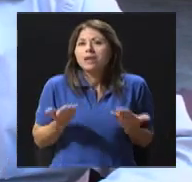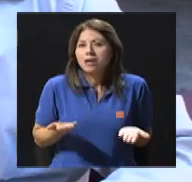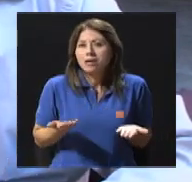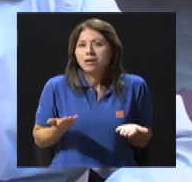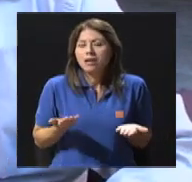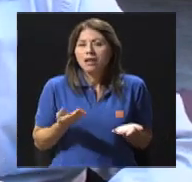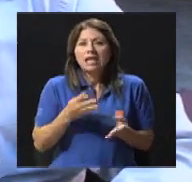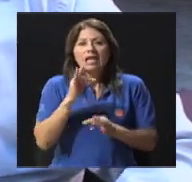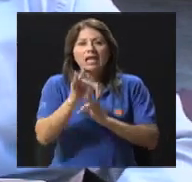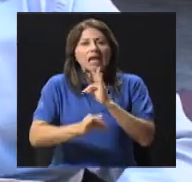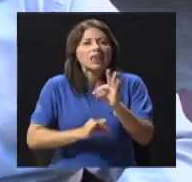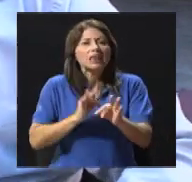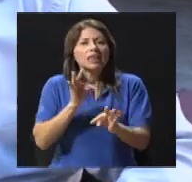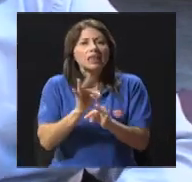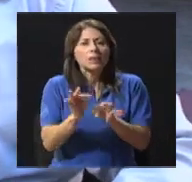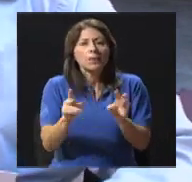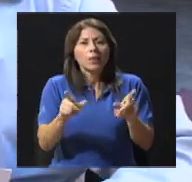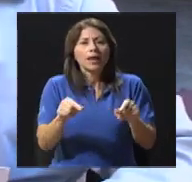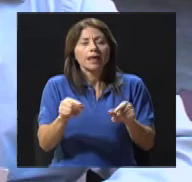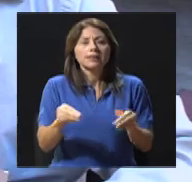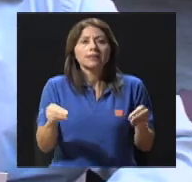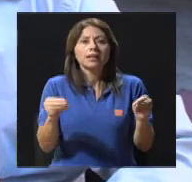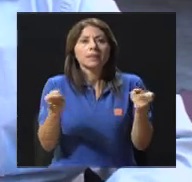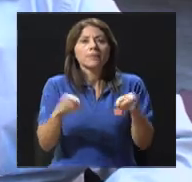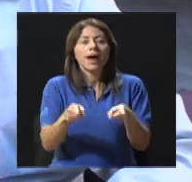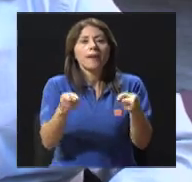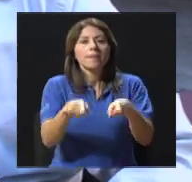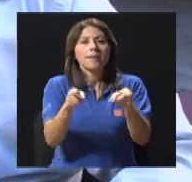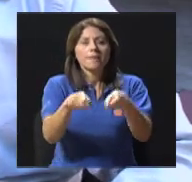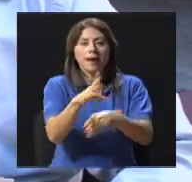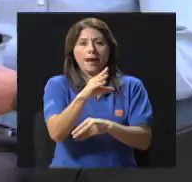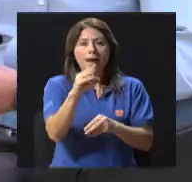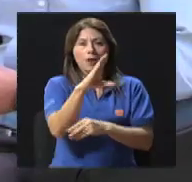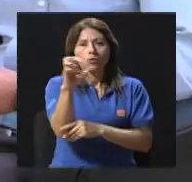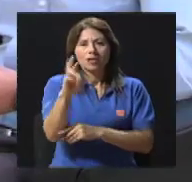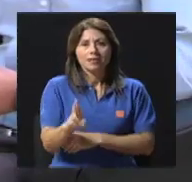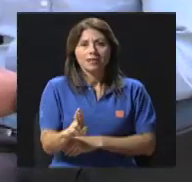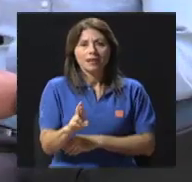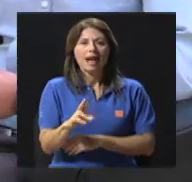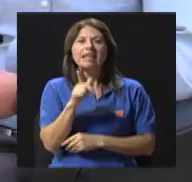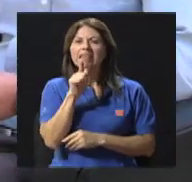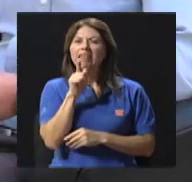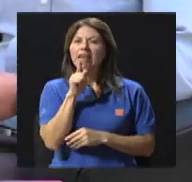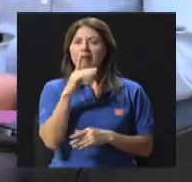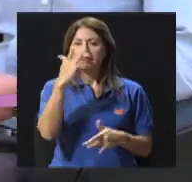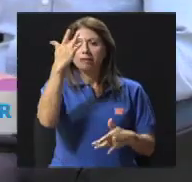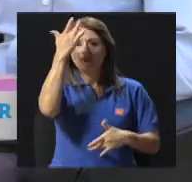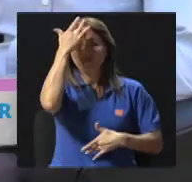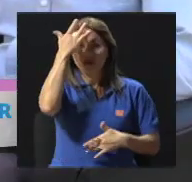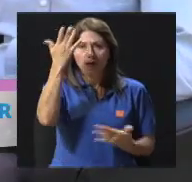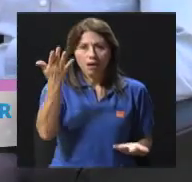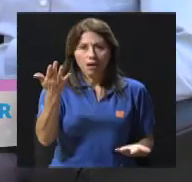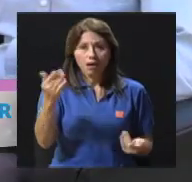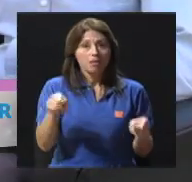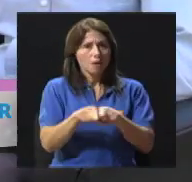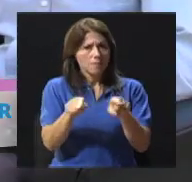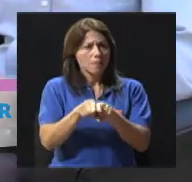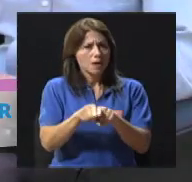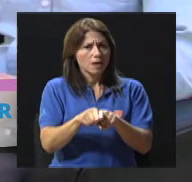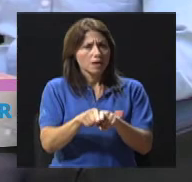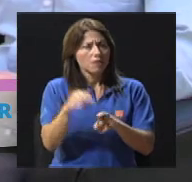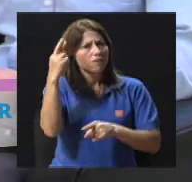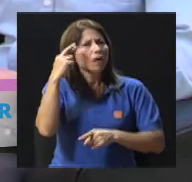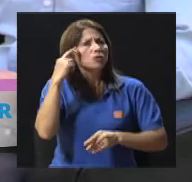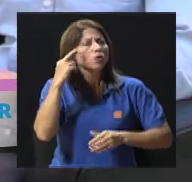tipo de cáncer es el más común en nuestro país? ¿A quiénes afecta más, verdad? Además de eso, si se pueden saber